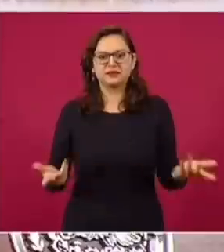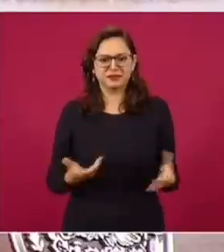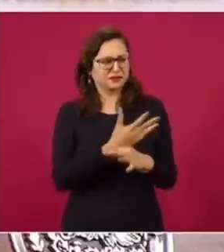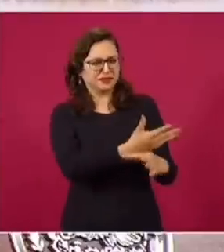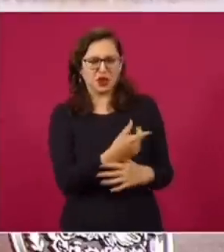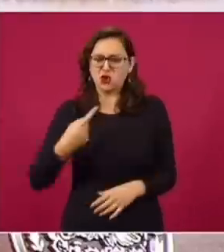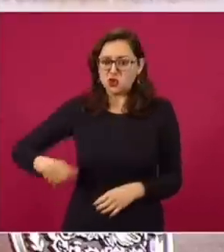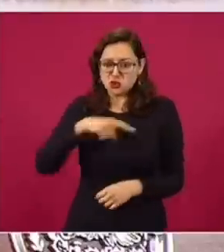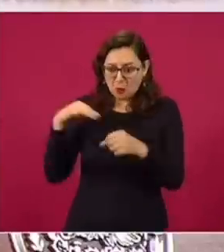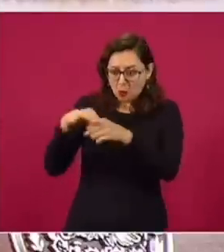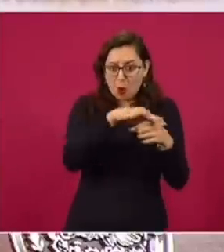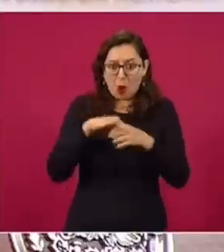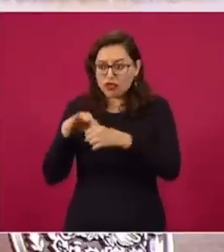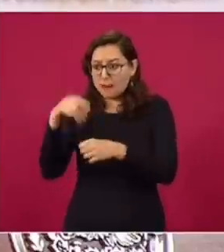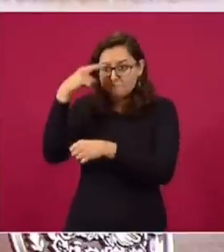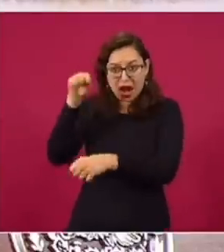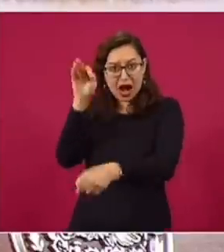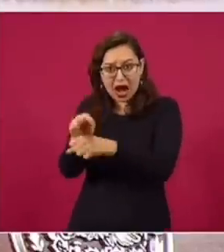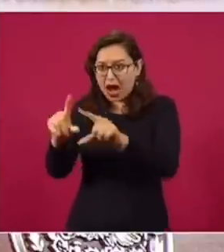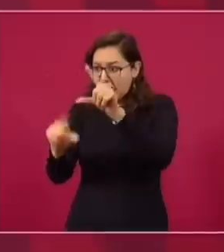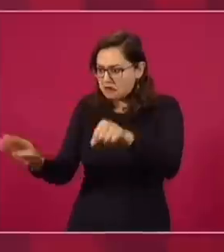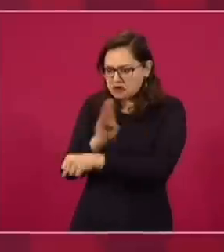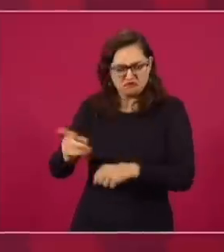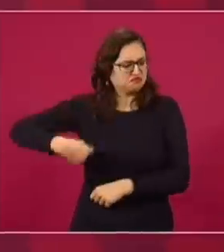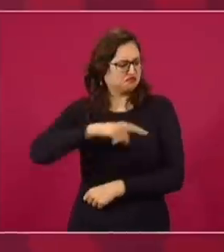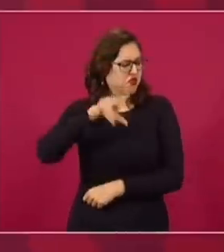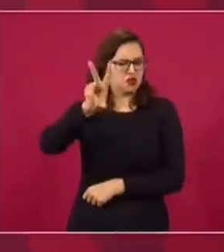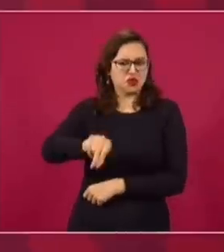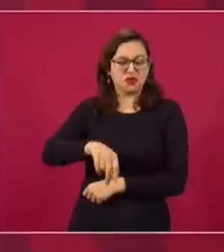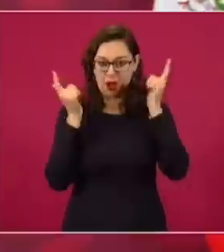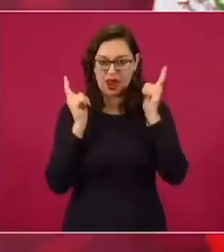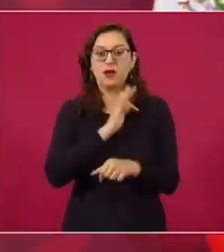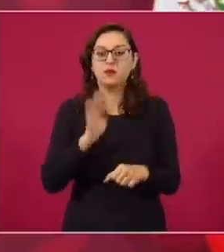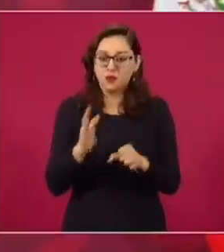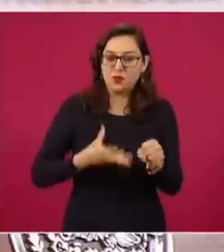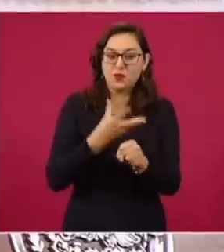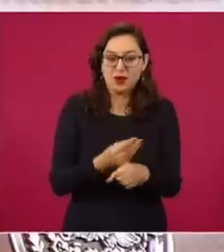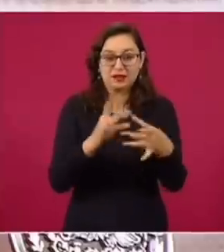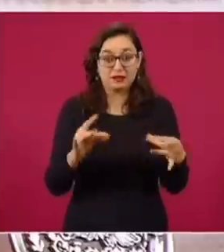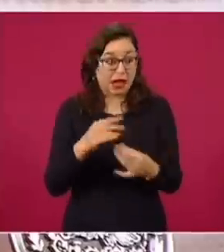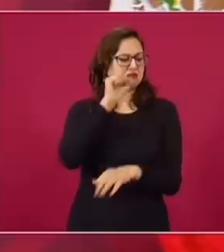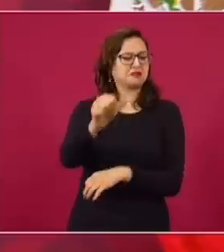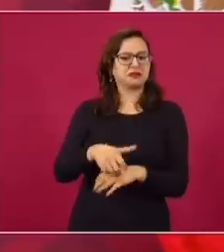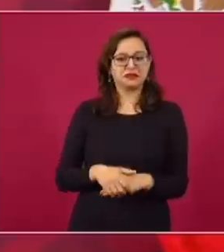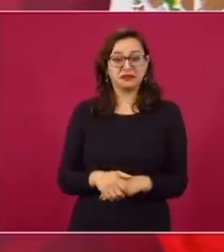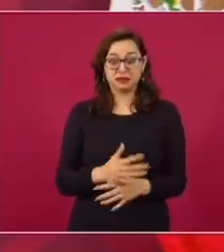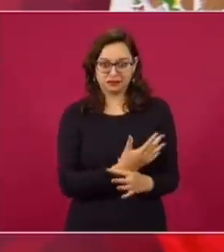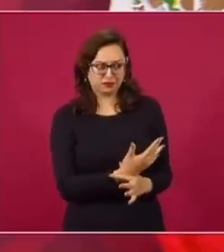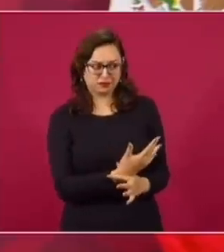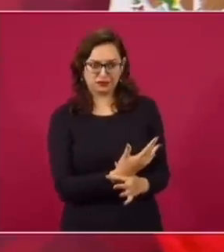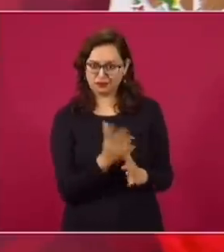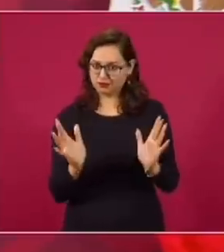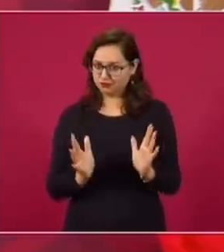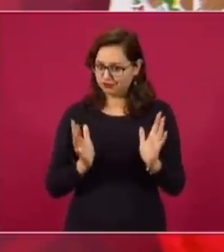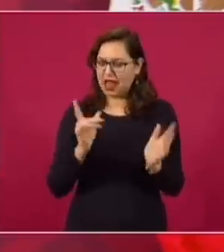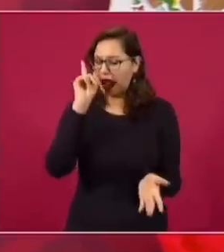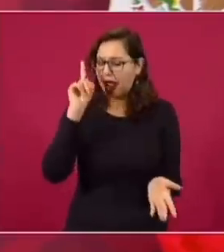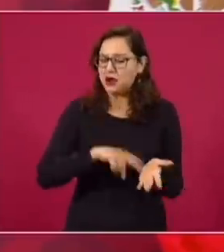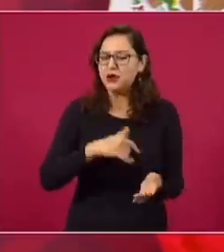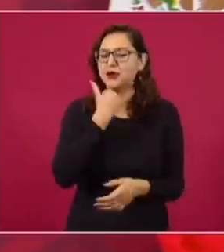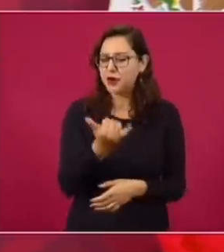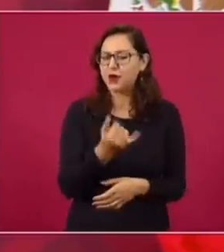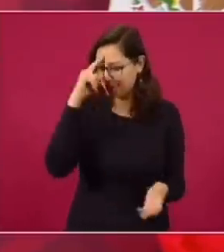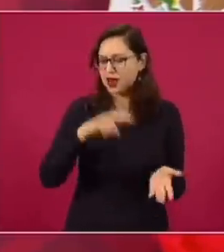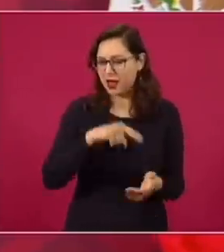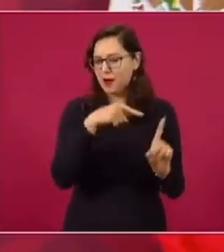nosotros no apoyaremos ninguna reforma que beneficie a México. Se equivocó, ¿verdad? No está truqueado, eso lo deben declarar, porque sí fue un error, o se